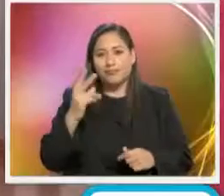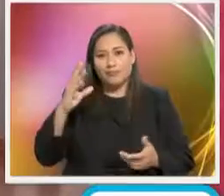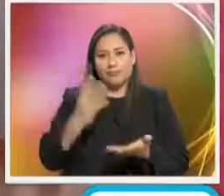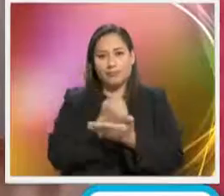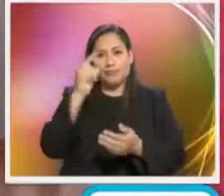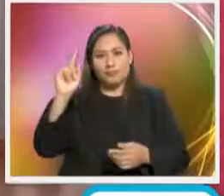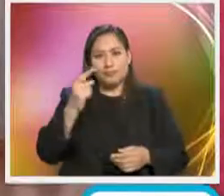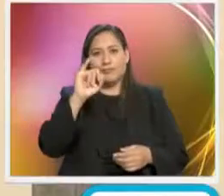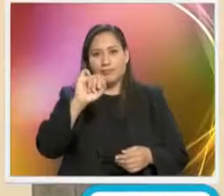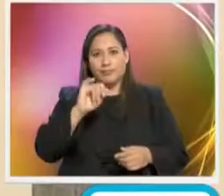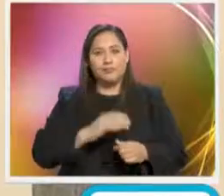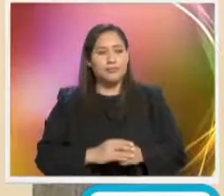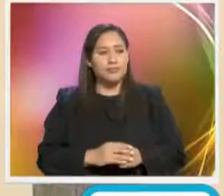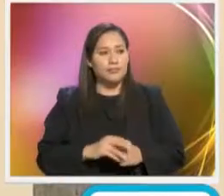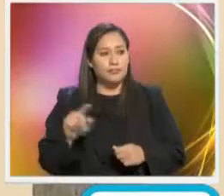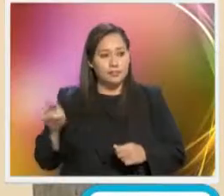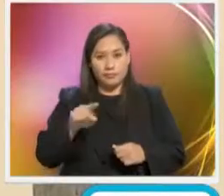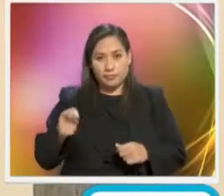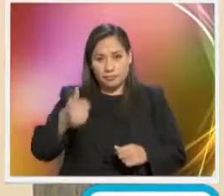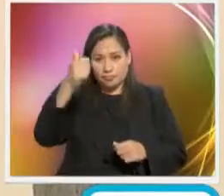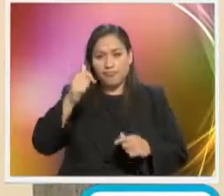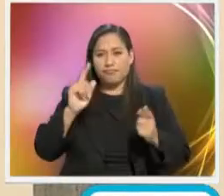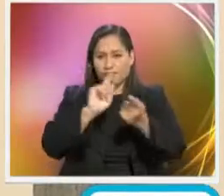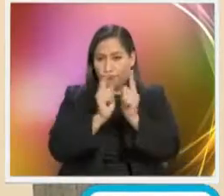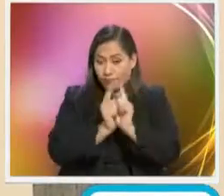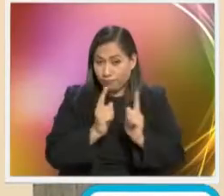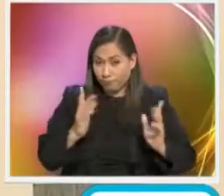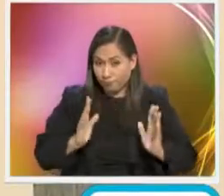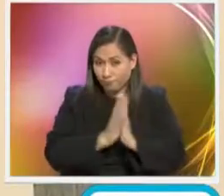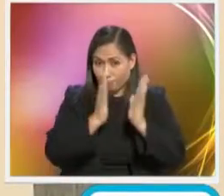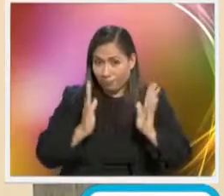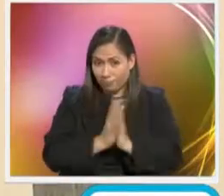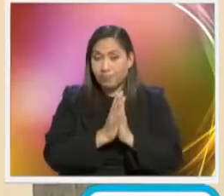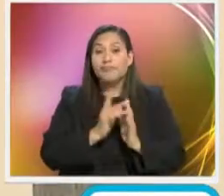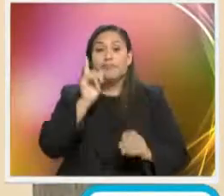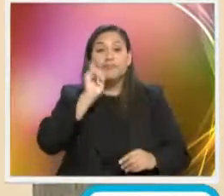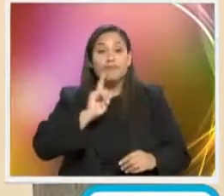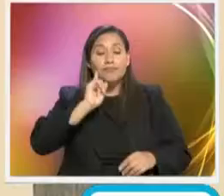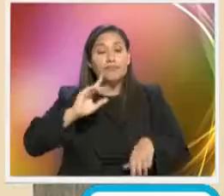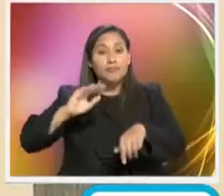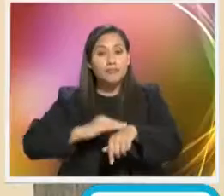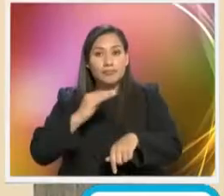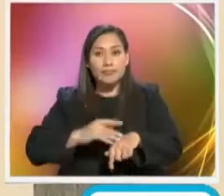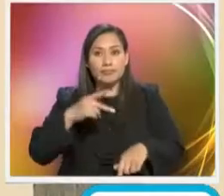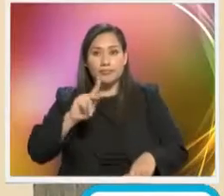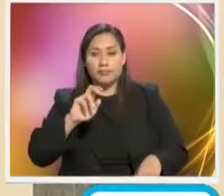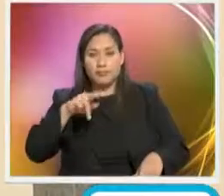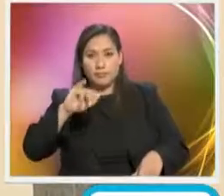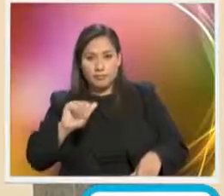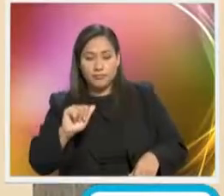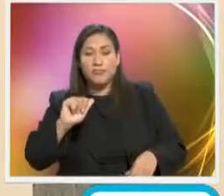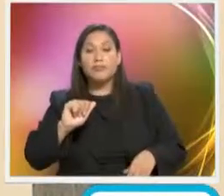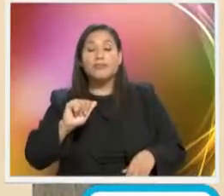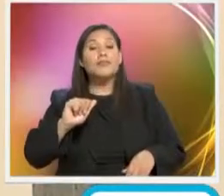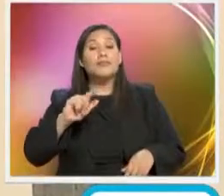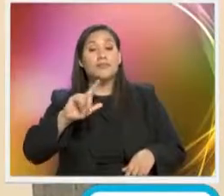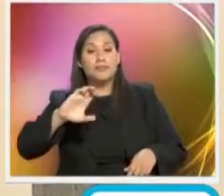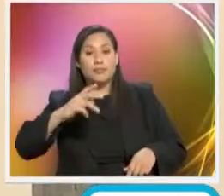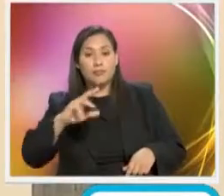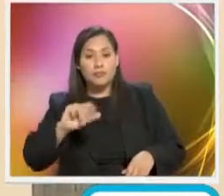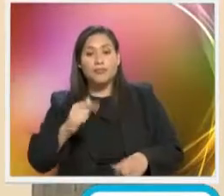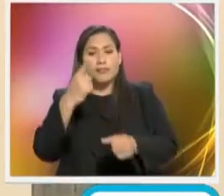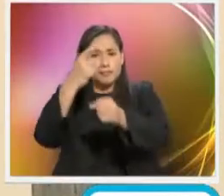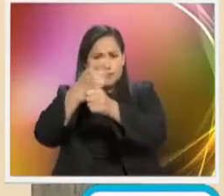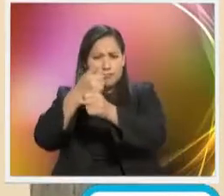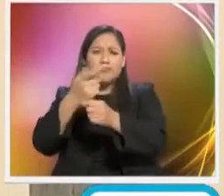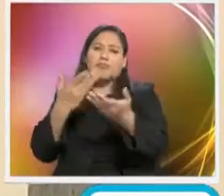bastantes. Ellos, inclusive, en la primera ronda que habían tenido, califica a la mexicana Kenia Lechuga en el primer lugar. Ahora lo hace en el tercer